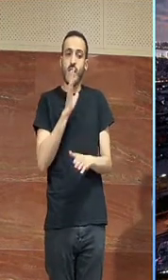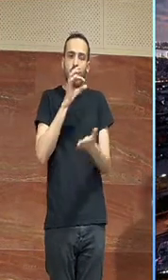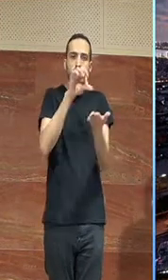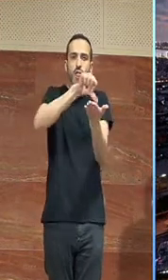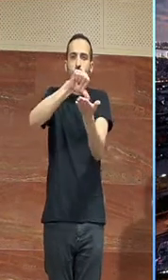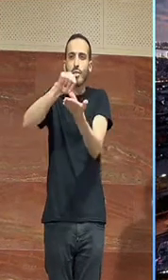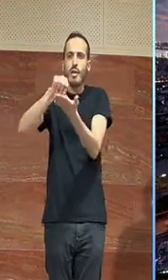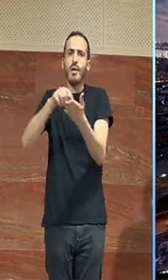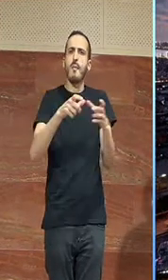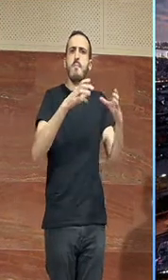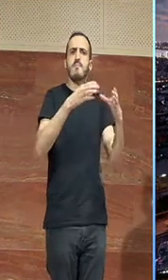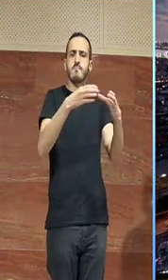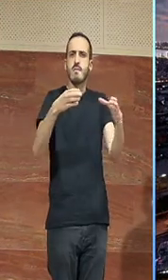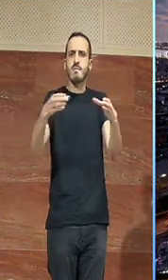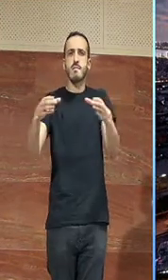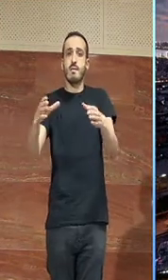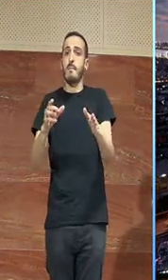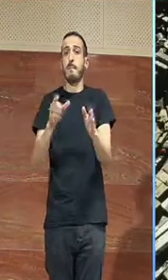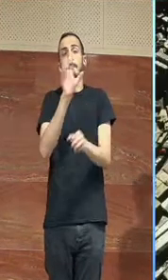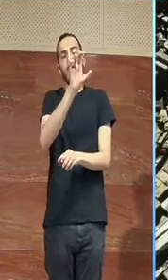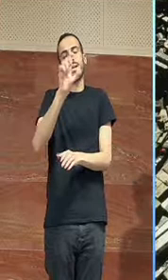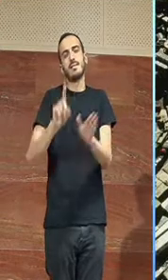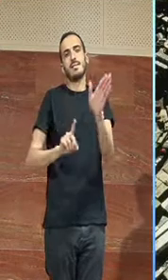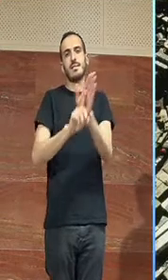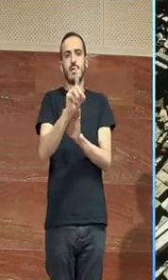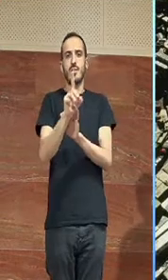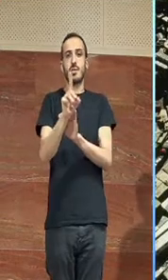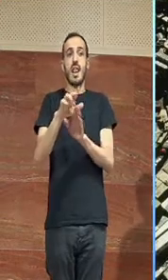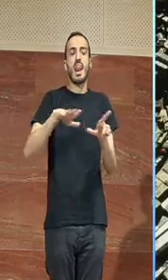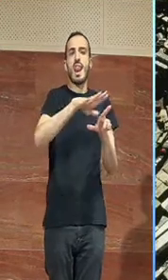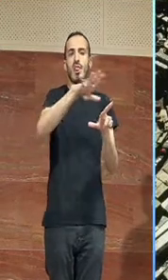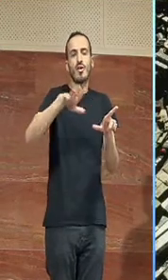ciudades grandes de los países en desarrollo, ¿no? Los tugurios de presión.